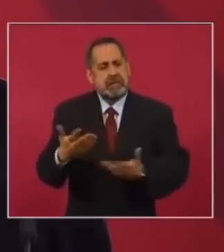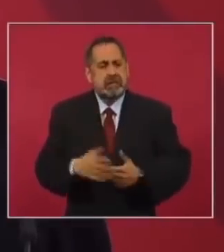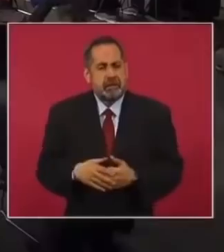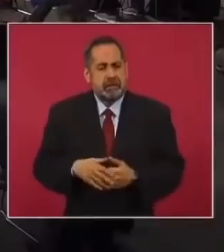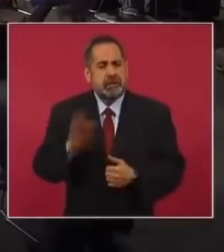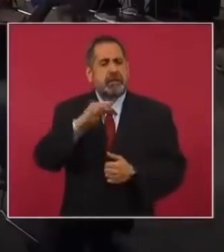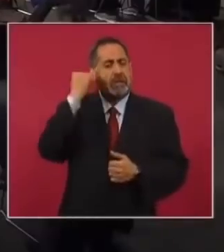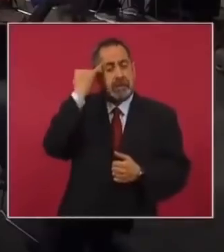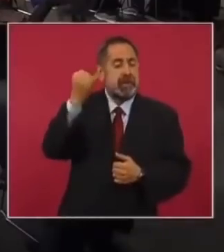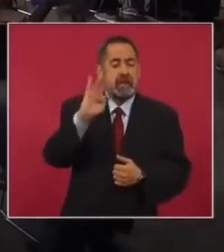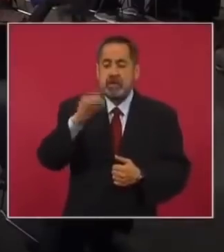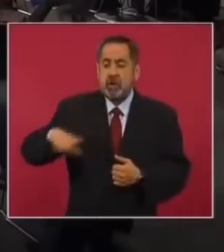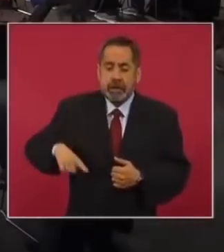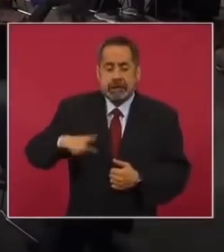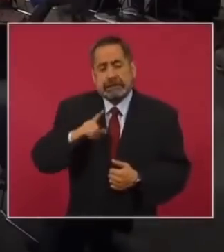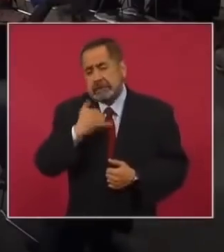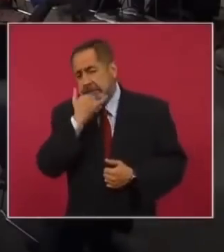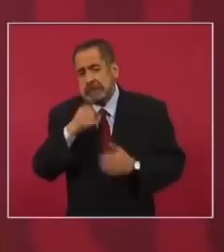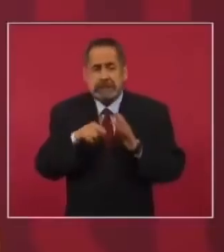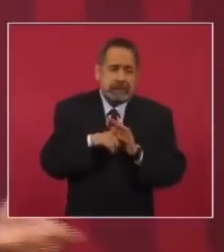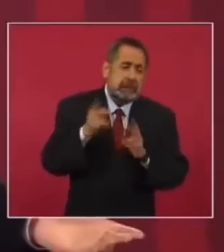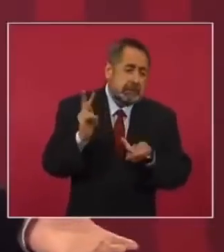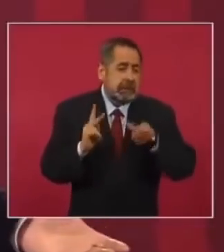Imagínense un gobernante pesimista.